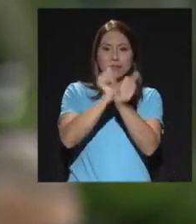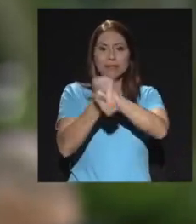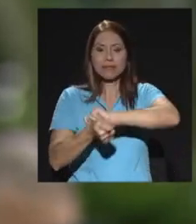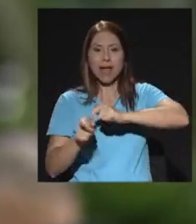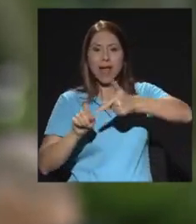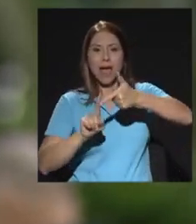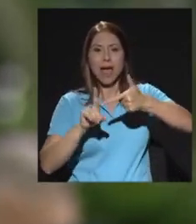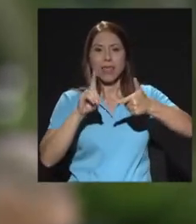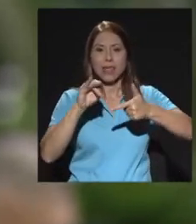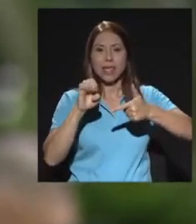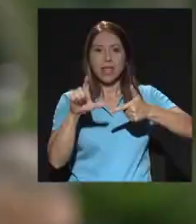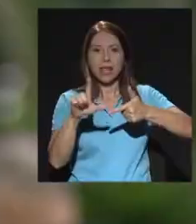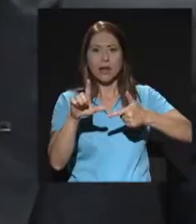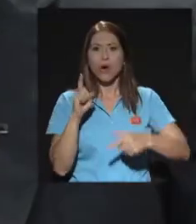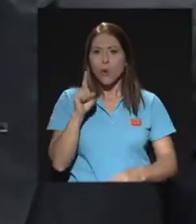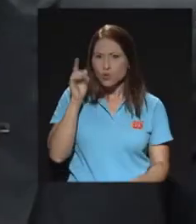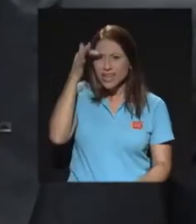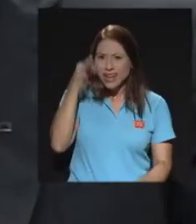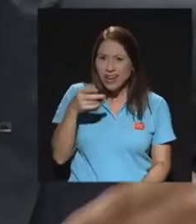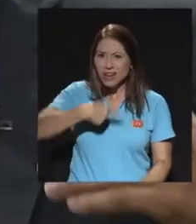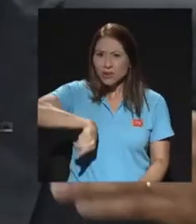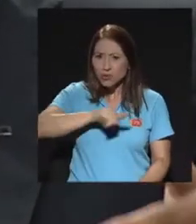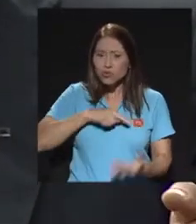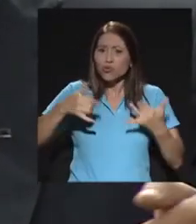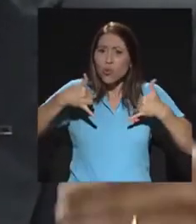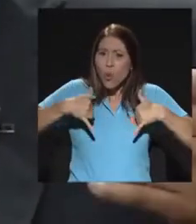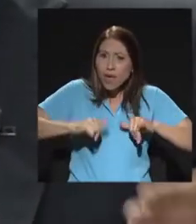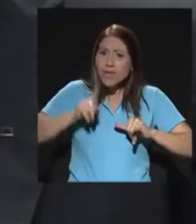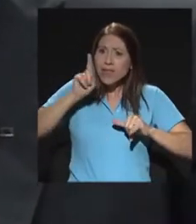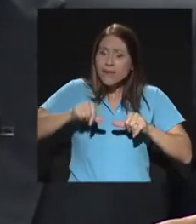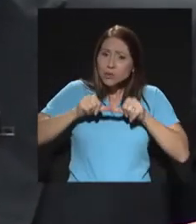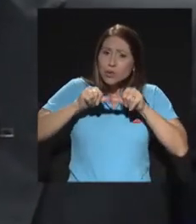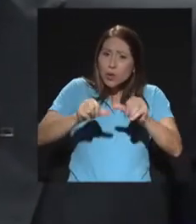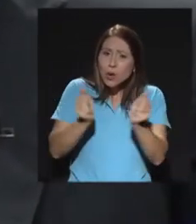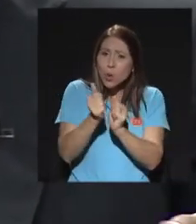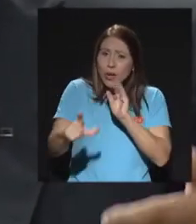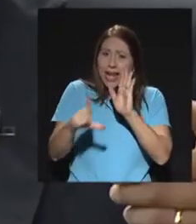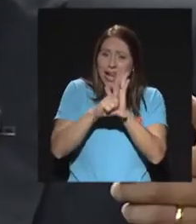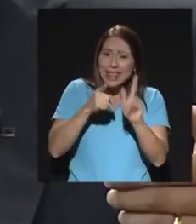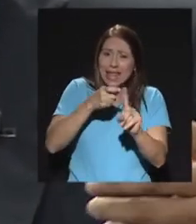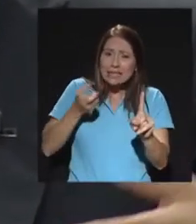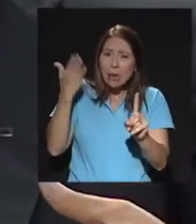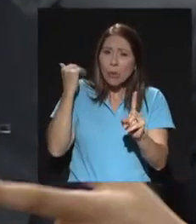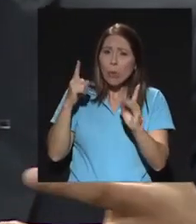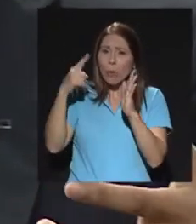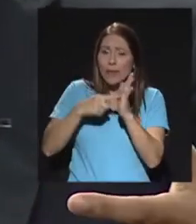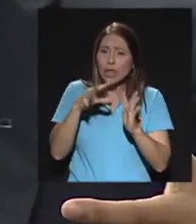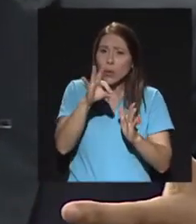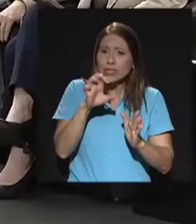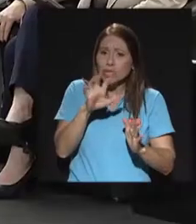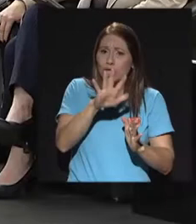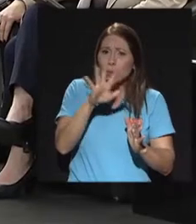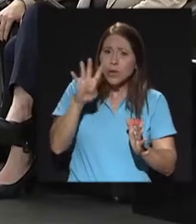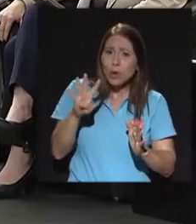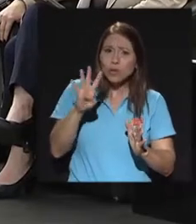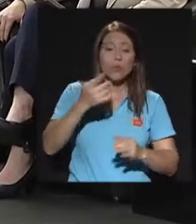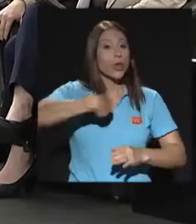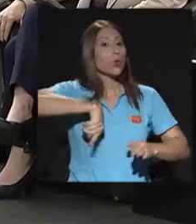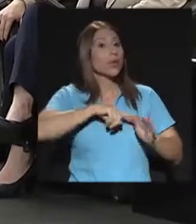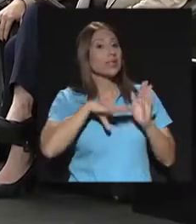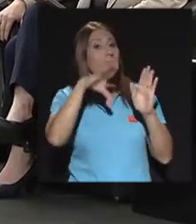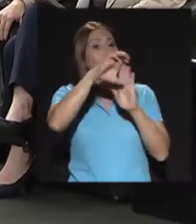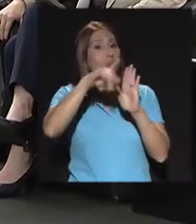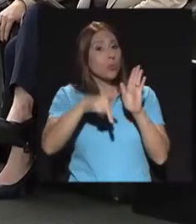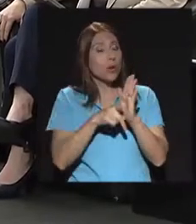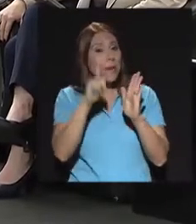momento... ¿Usted cree que tenemos que tener todavía una legislación de 1954? Que la constitución de nosotros es del